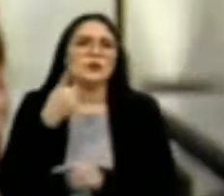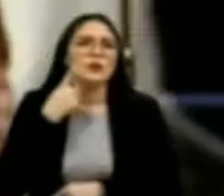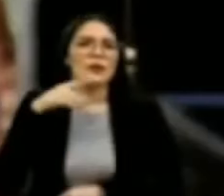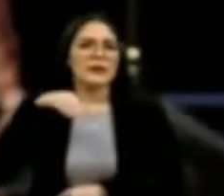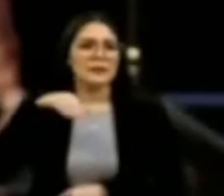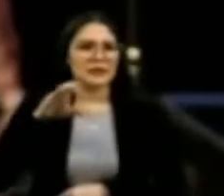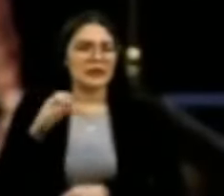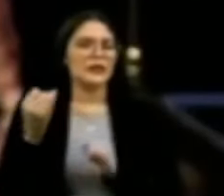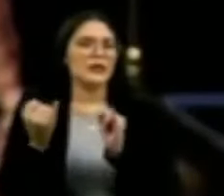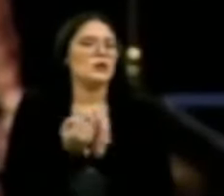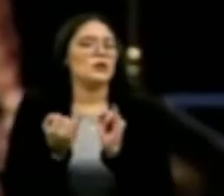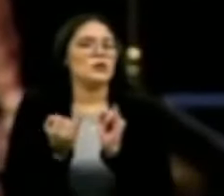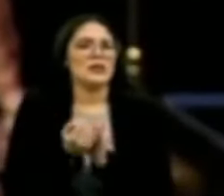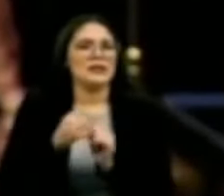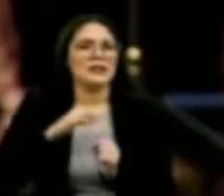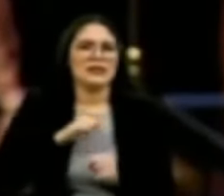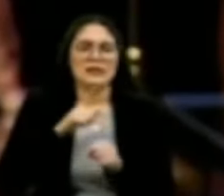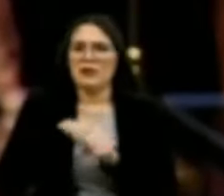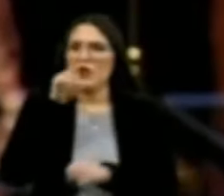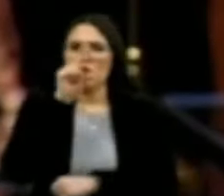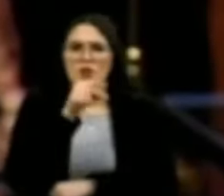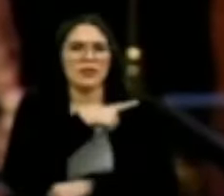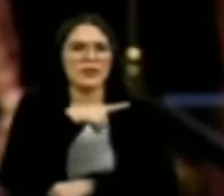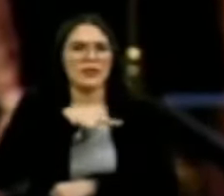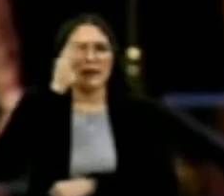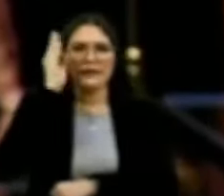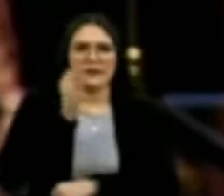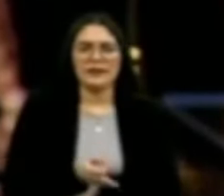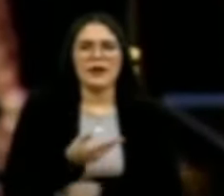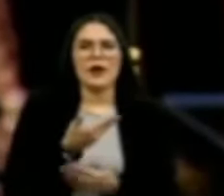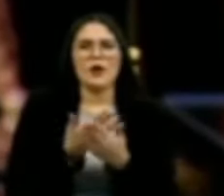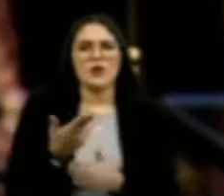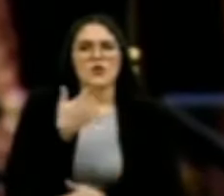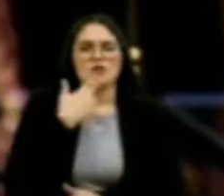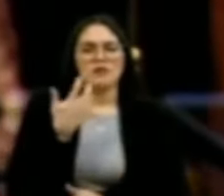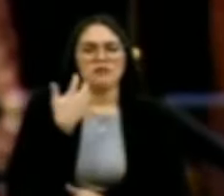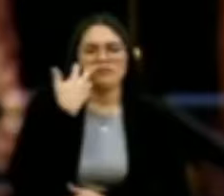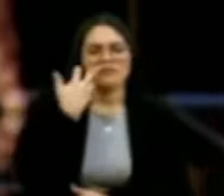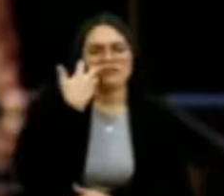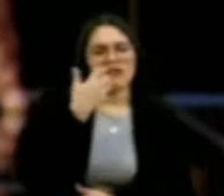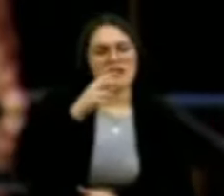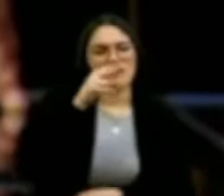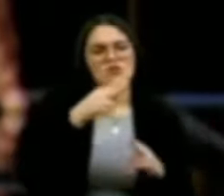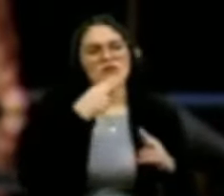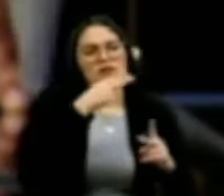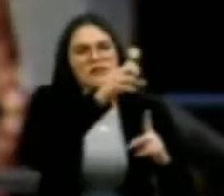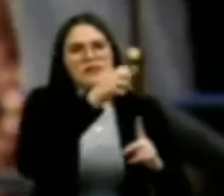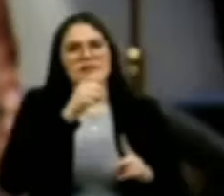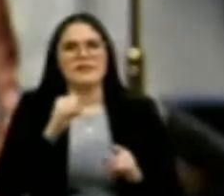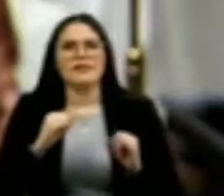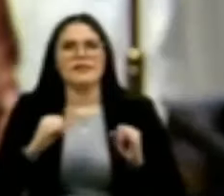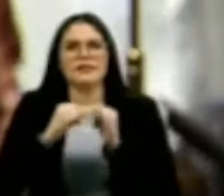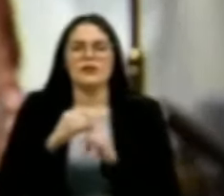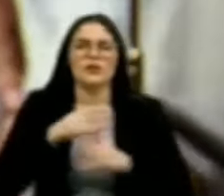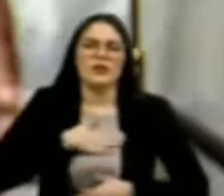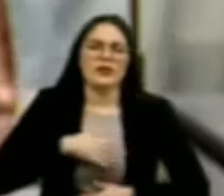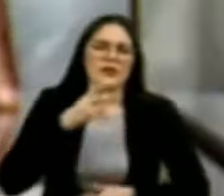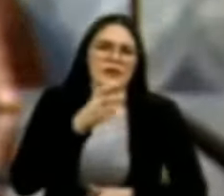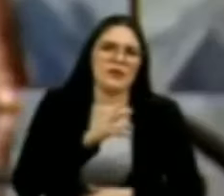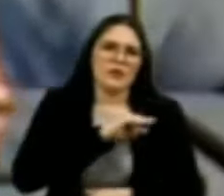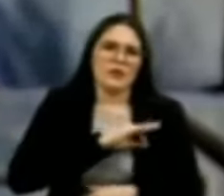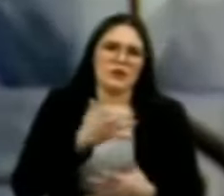más enérgica condena al uso faccioso de las instituciones de procuración de justicia. Es cuanto,